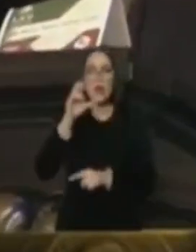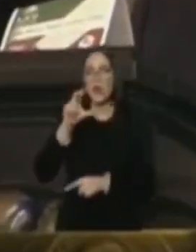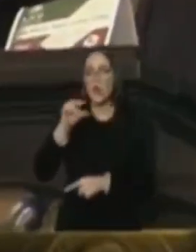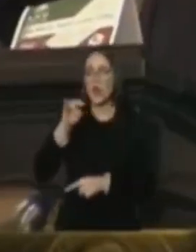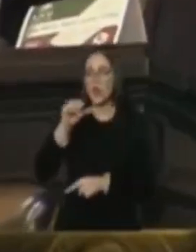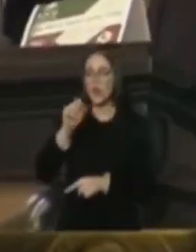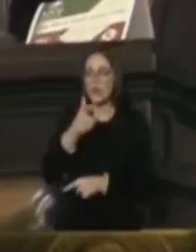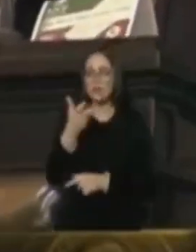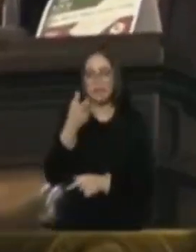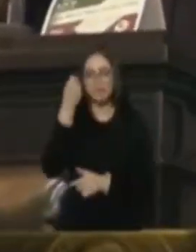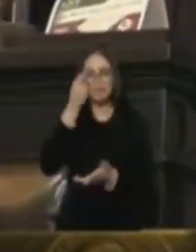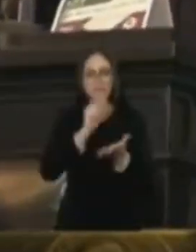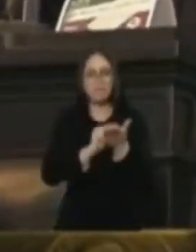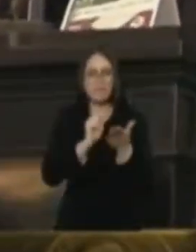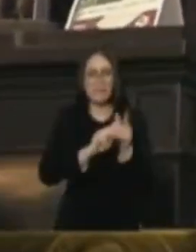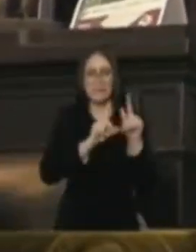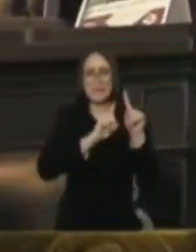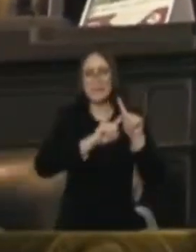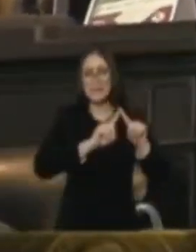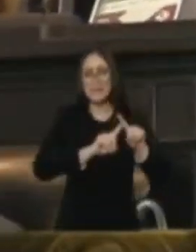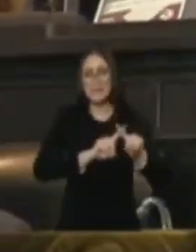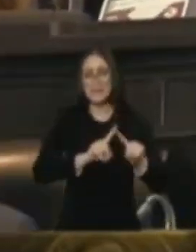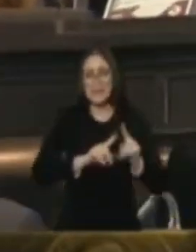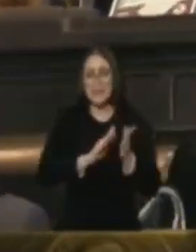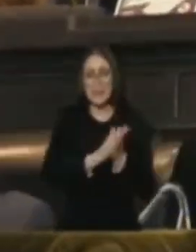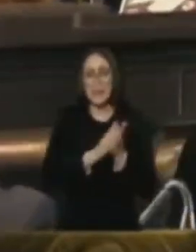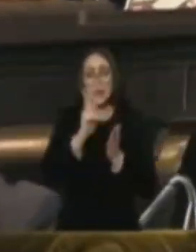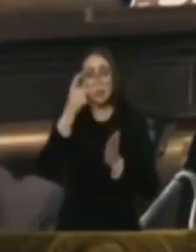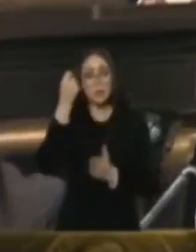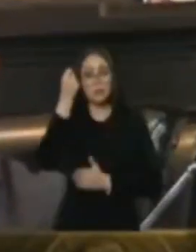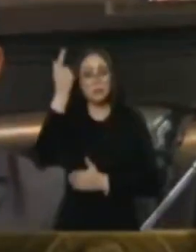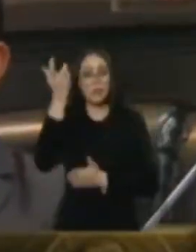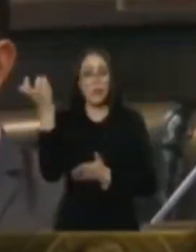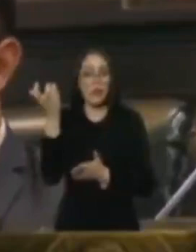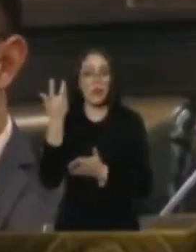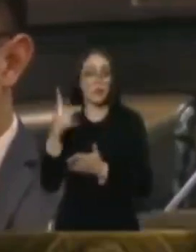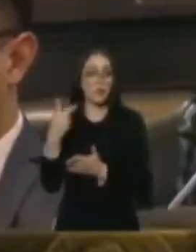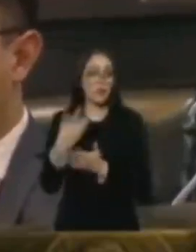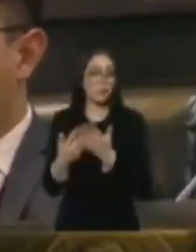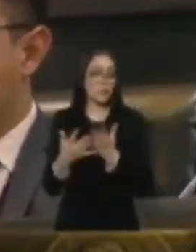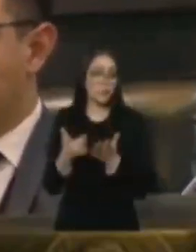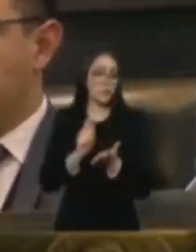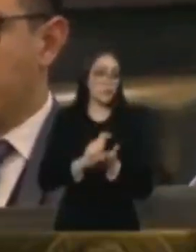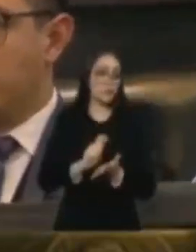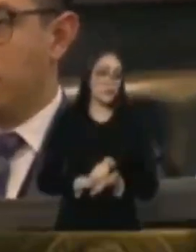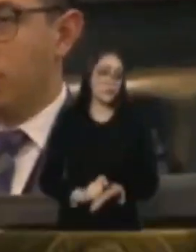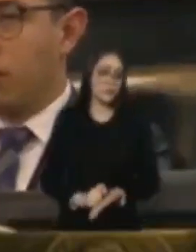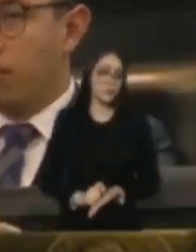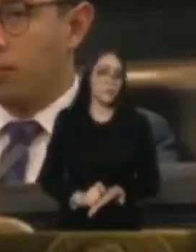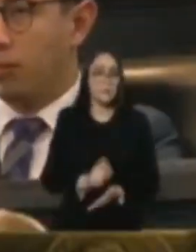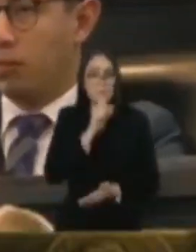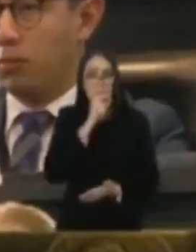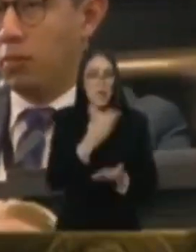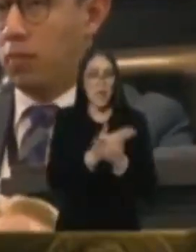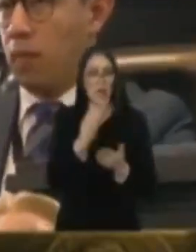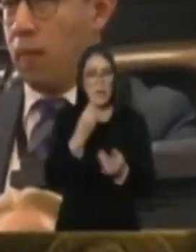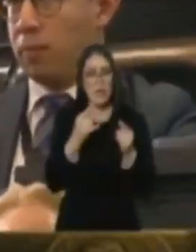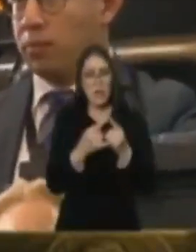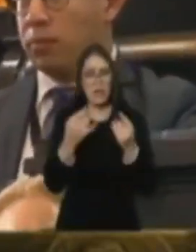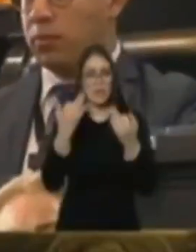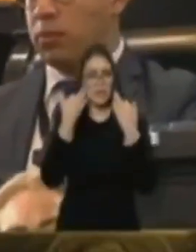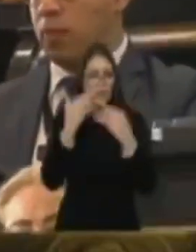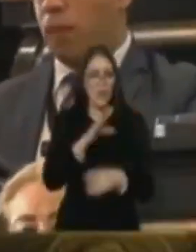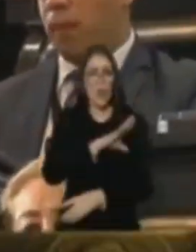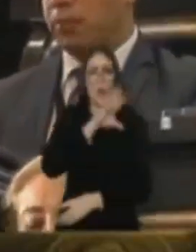autora de una innumerable cantidad de libros. Obras que en su conjunto forman un testimonio amplio y completo